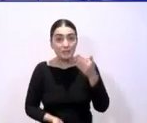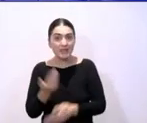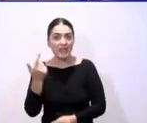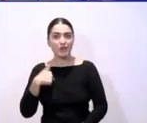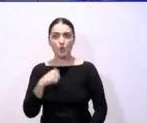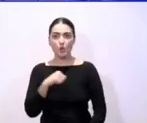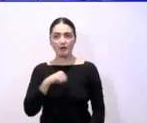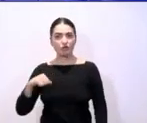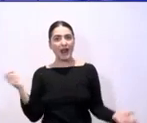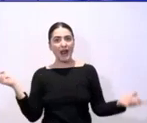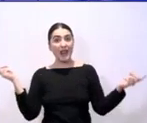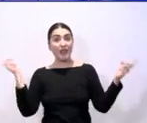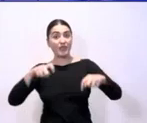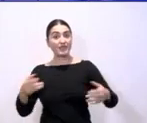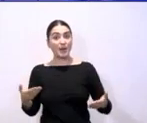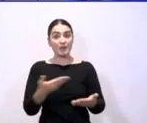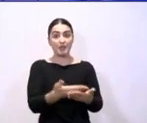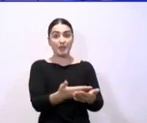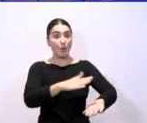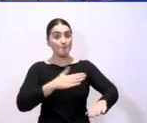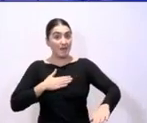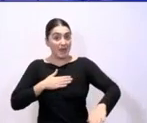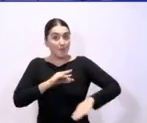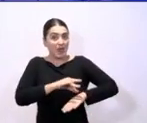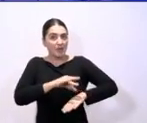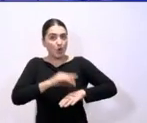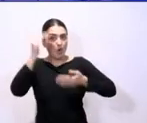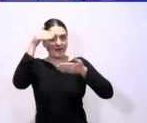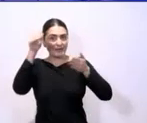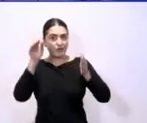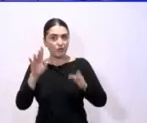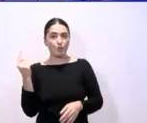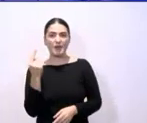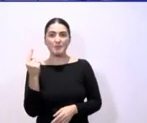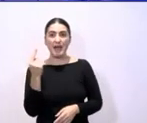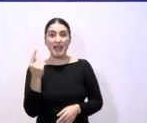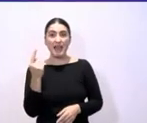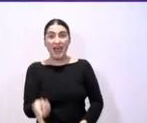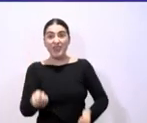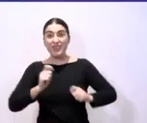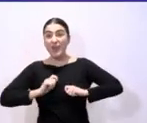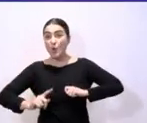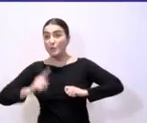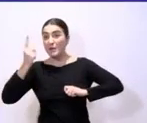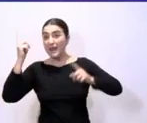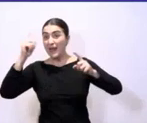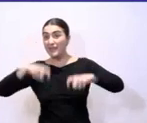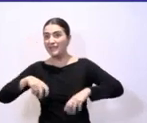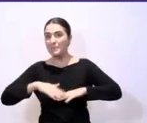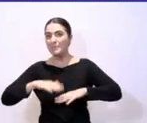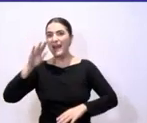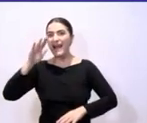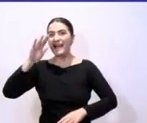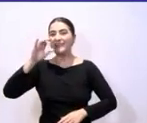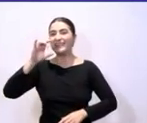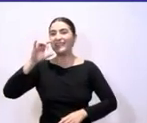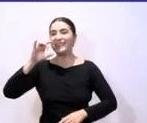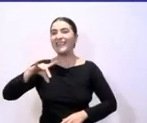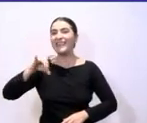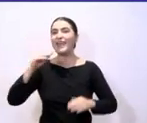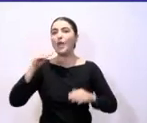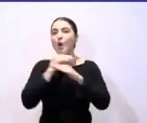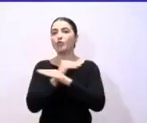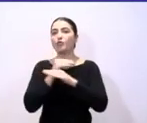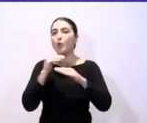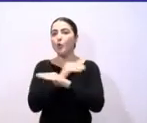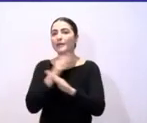personalmente, a mi médica de atención primaria y me han dado la primera cita para el 15 de octubre. Estamos hablando de